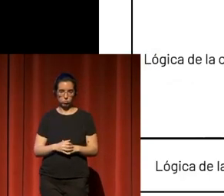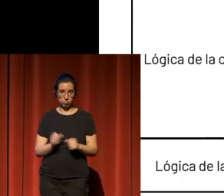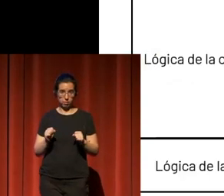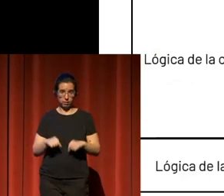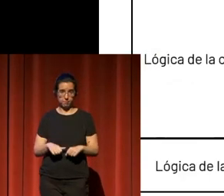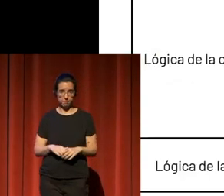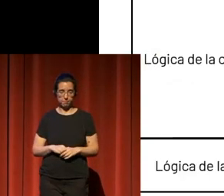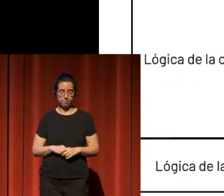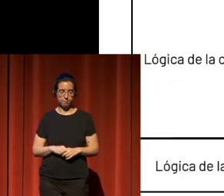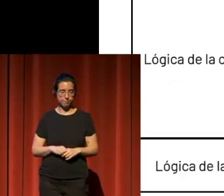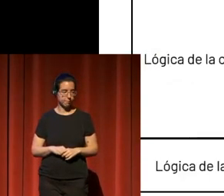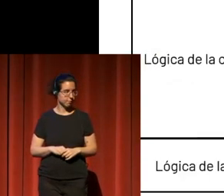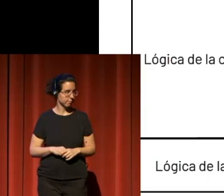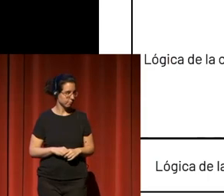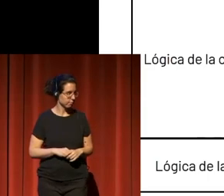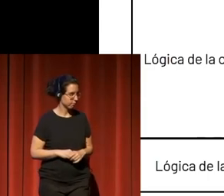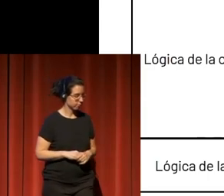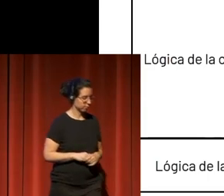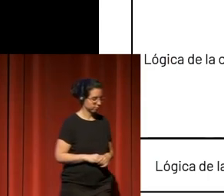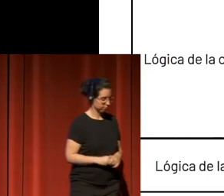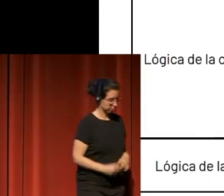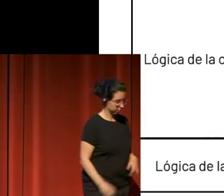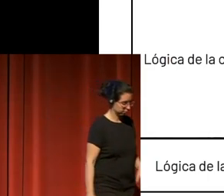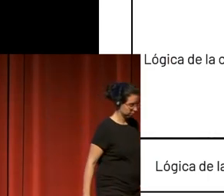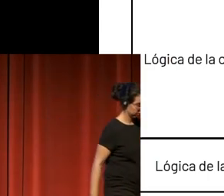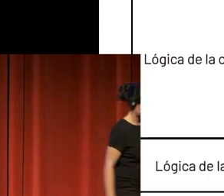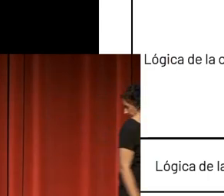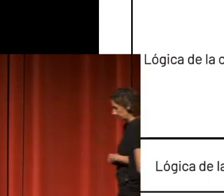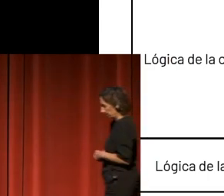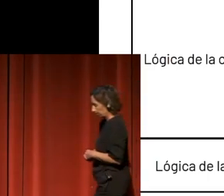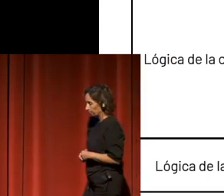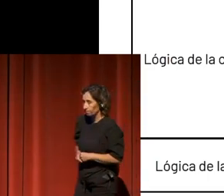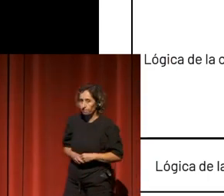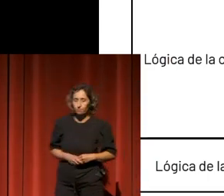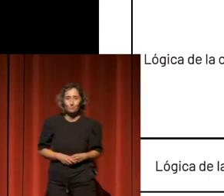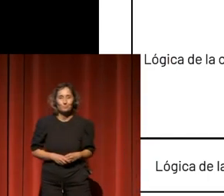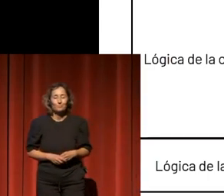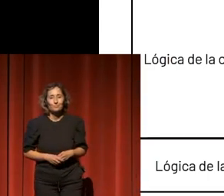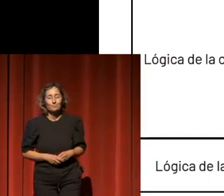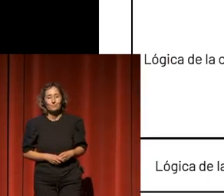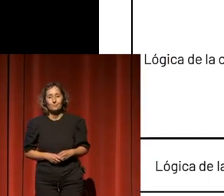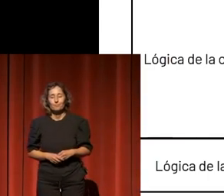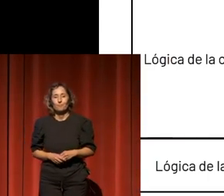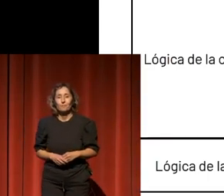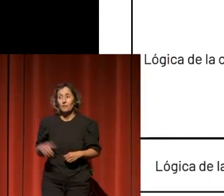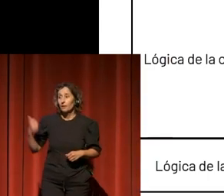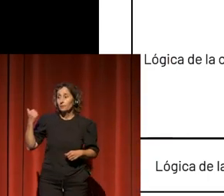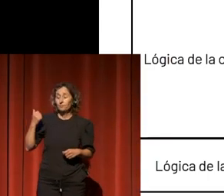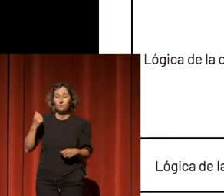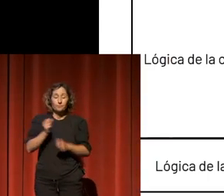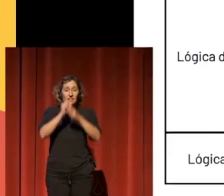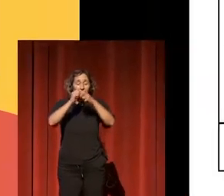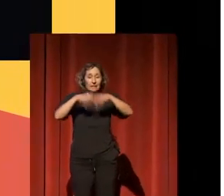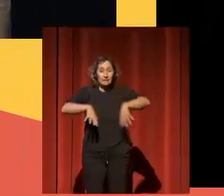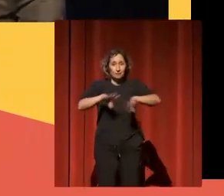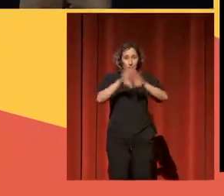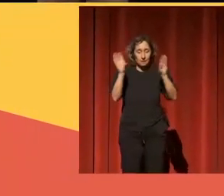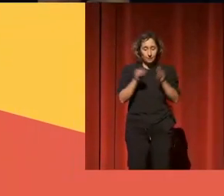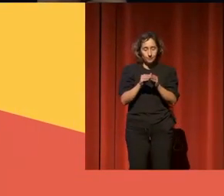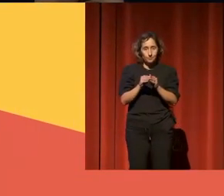vale Y esta sería un poco la el el esquema resultante Por decirlo de alguna